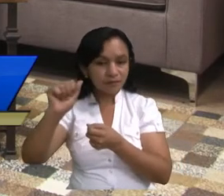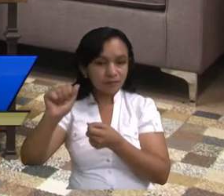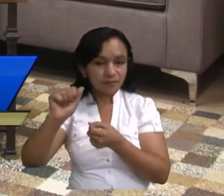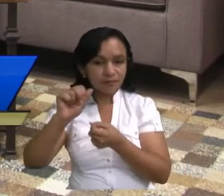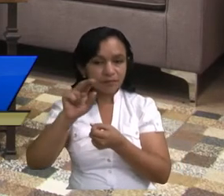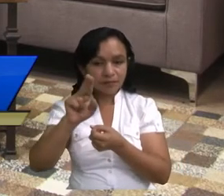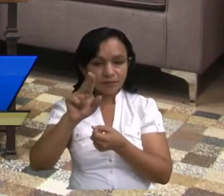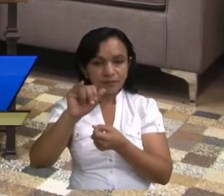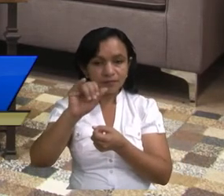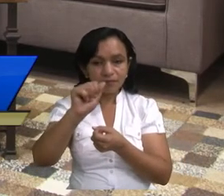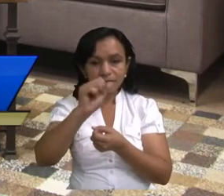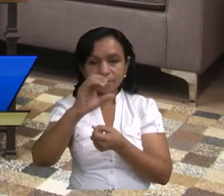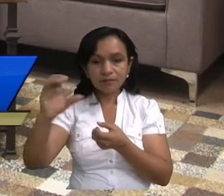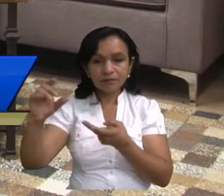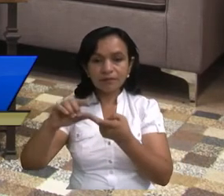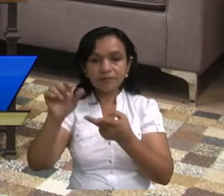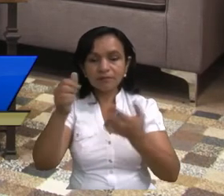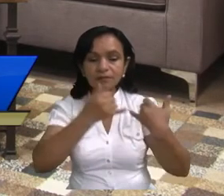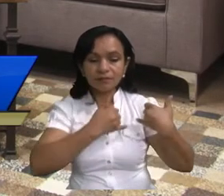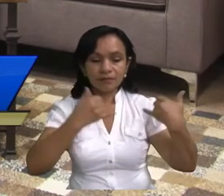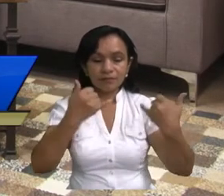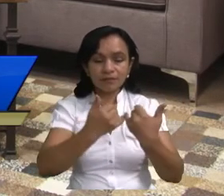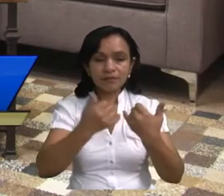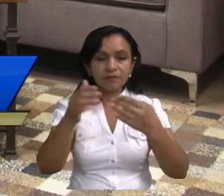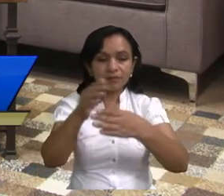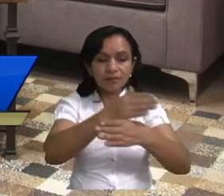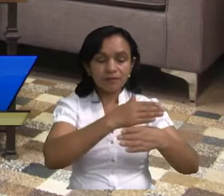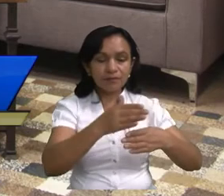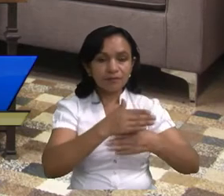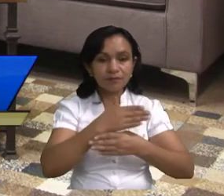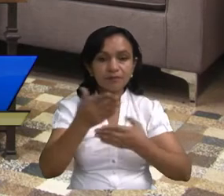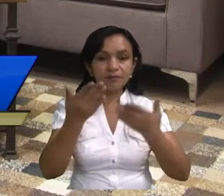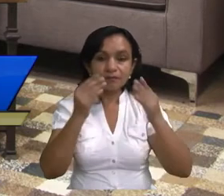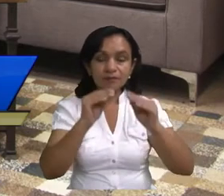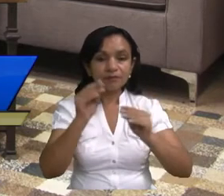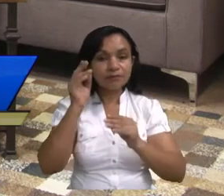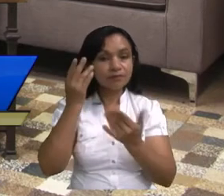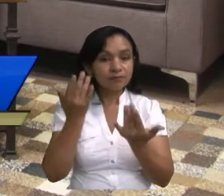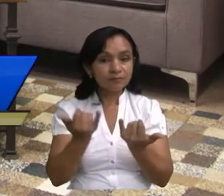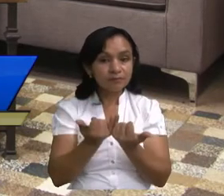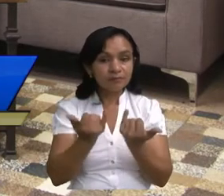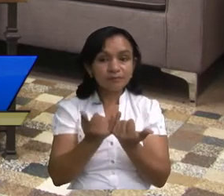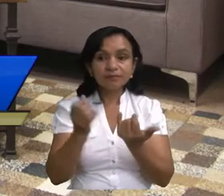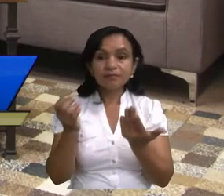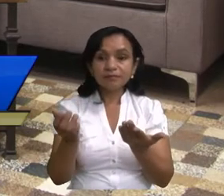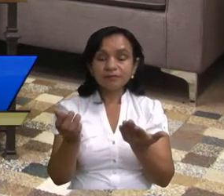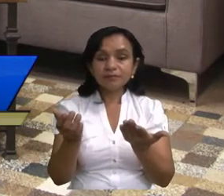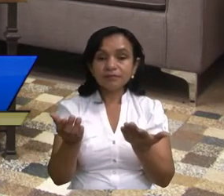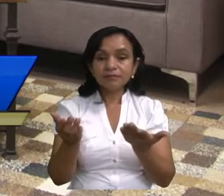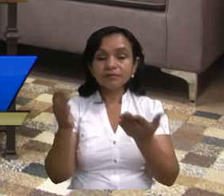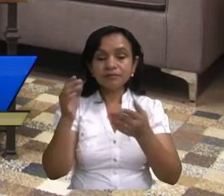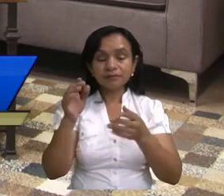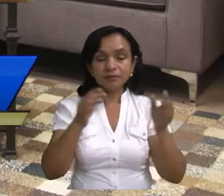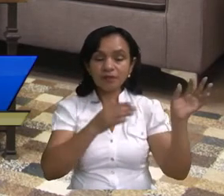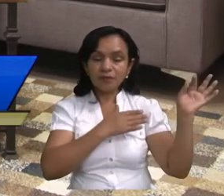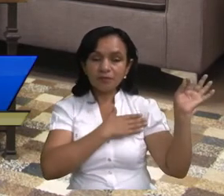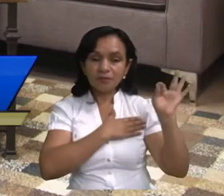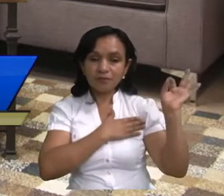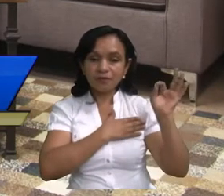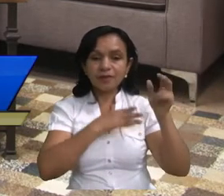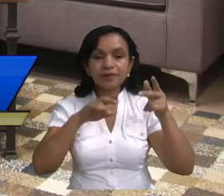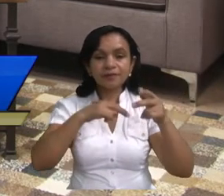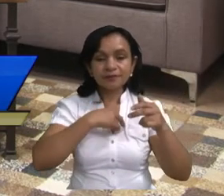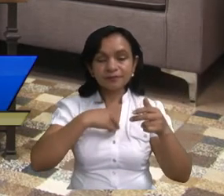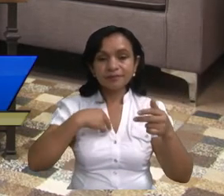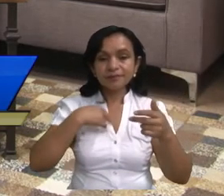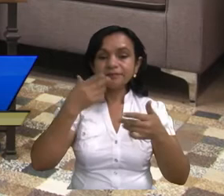va también con los institutos de secundaria. Y también para este mes de febrero se tiene previsto, pero eso